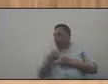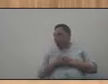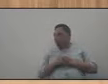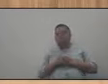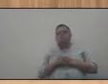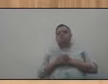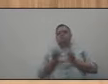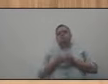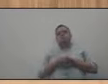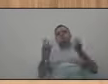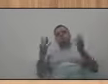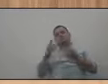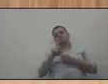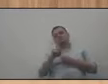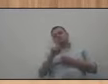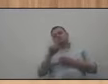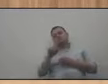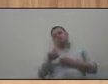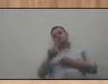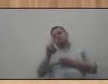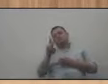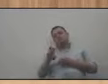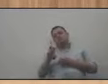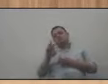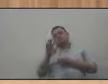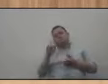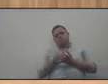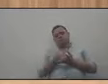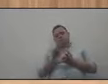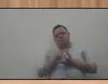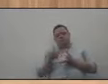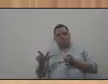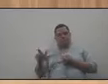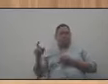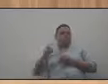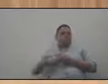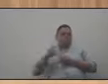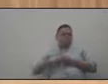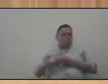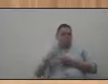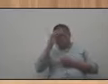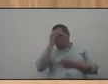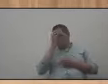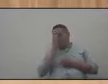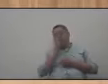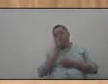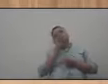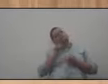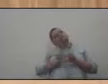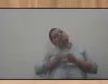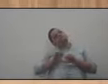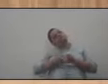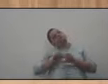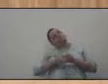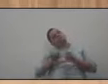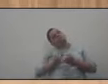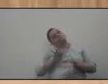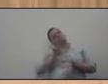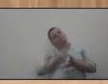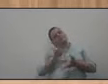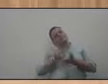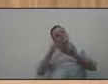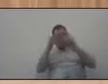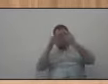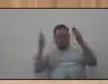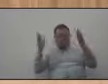de 177 mil usuarios que han atendido a la invitación a conectarse y participar en este espacio democrático